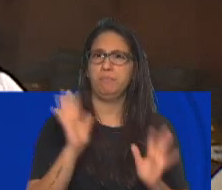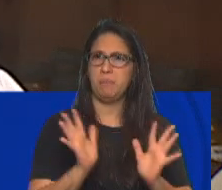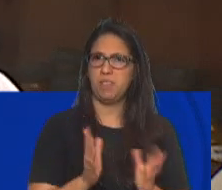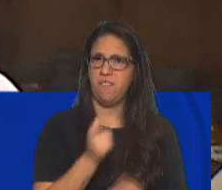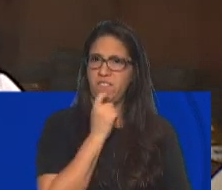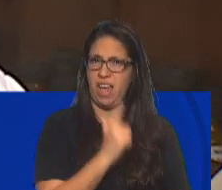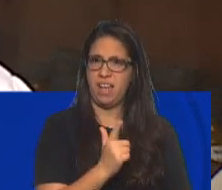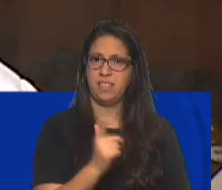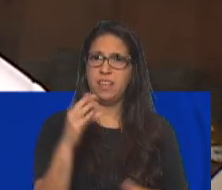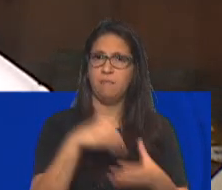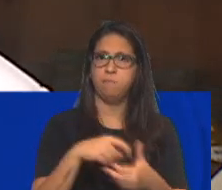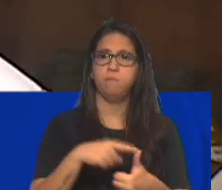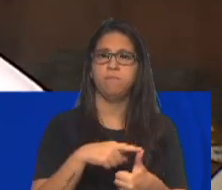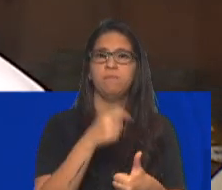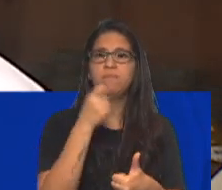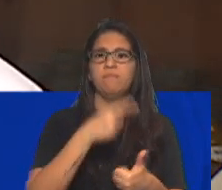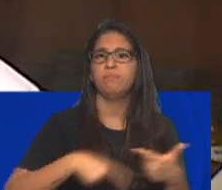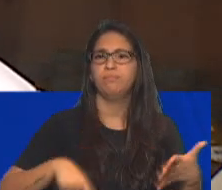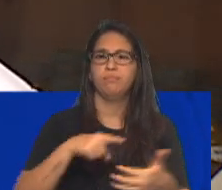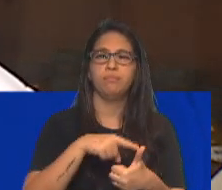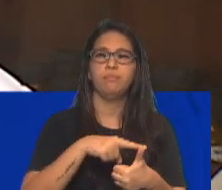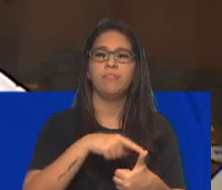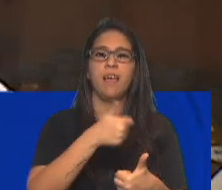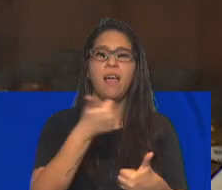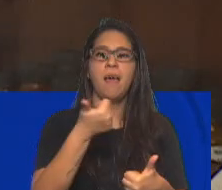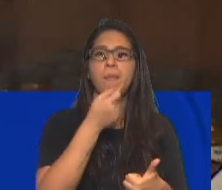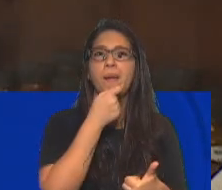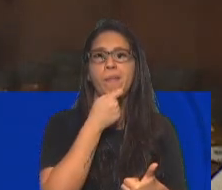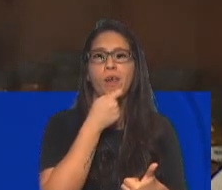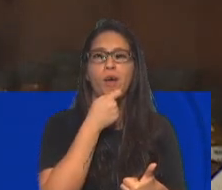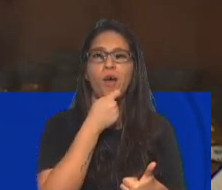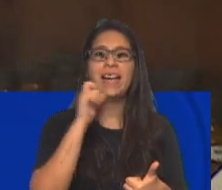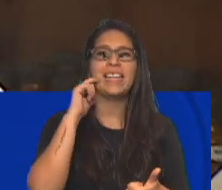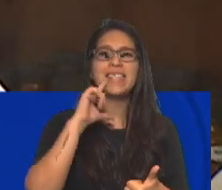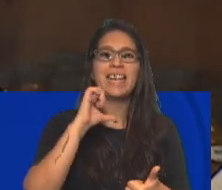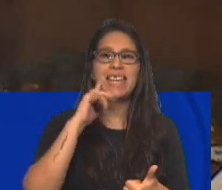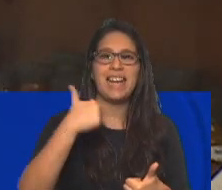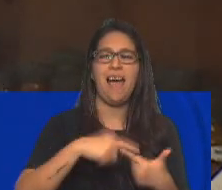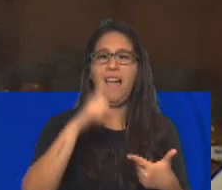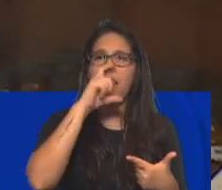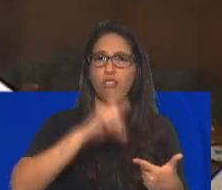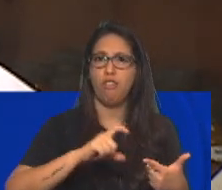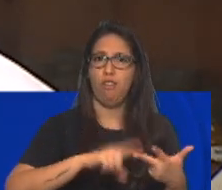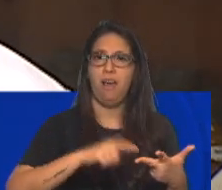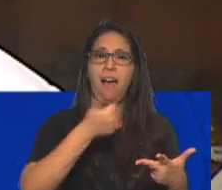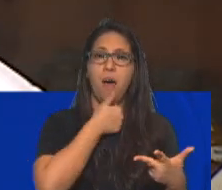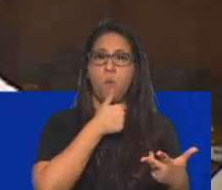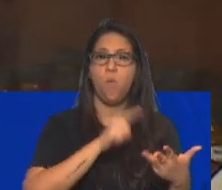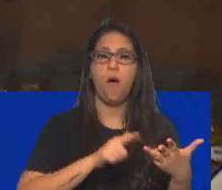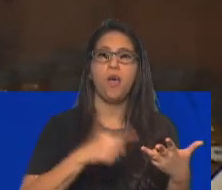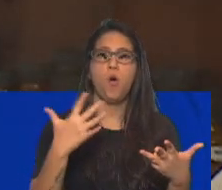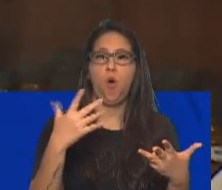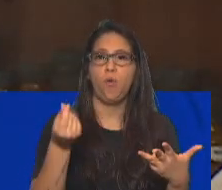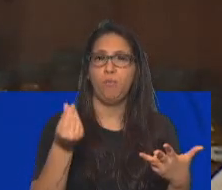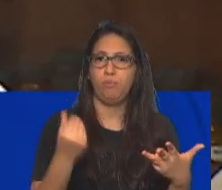sencilla, involucra a unos pocos excipientes, entre ellos vamos a mencionar la glicerina, el alcohol, el agua y obviamente